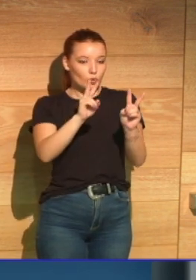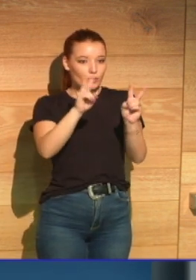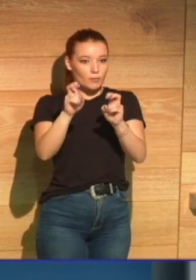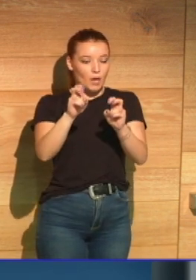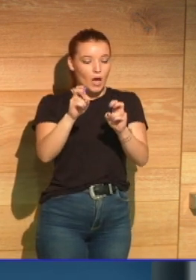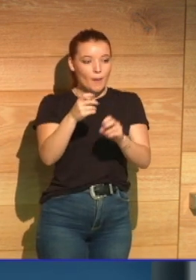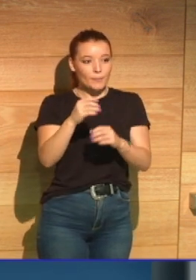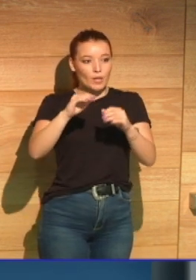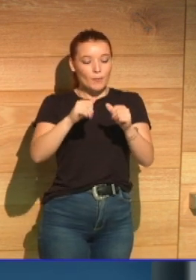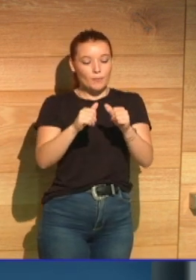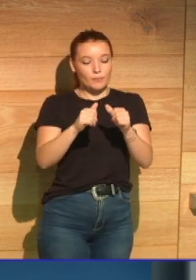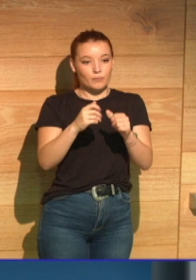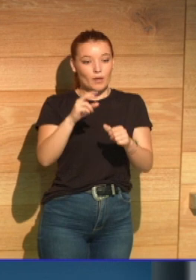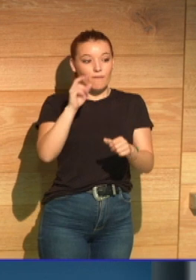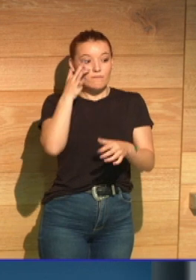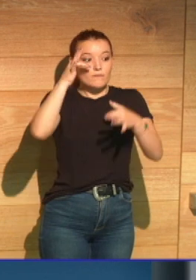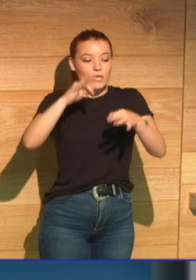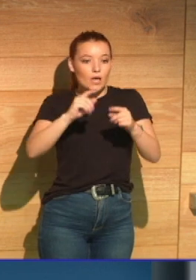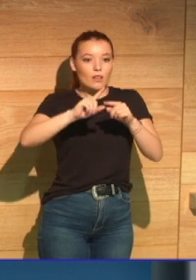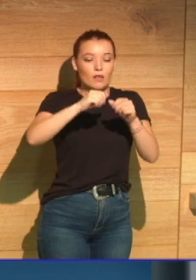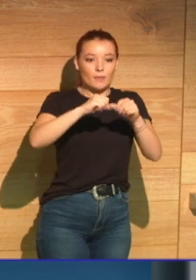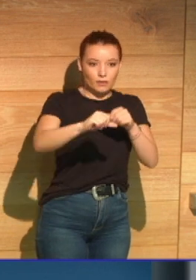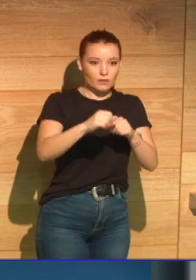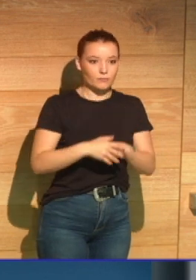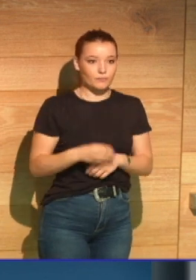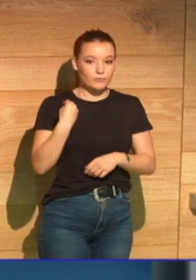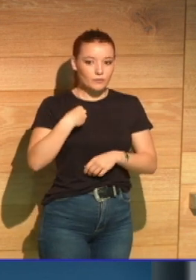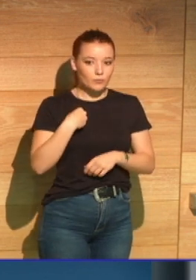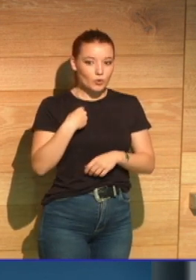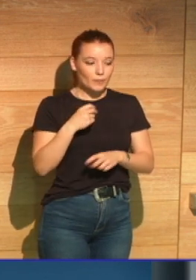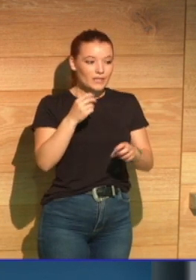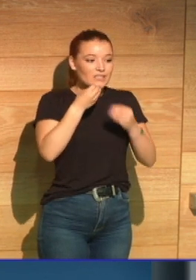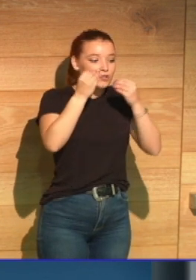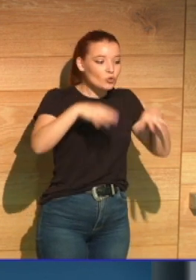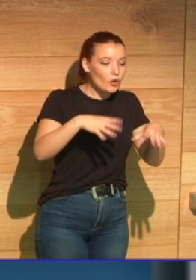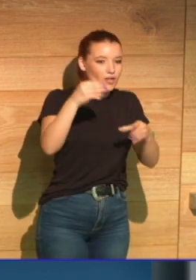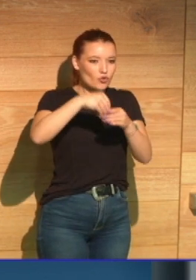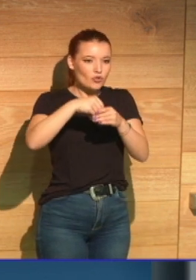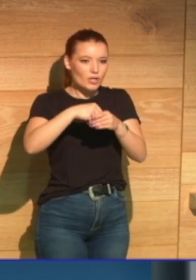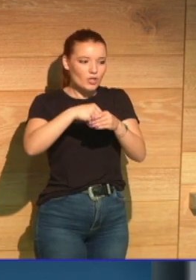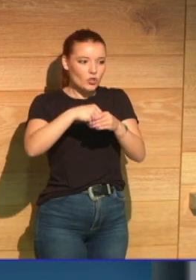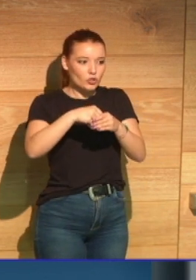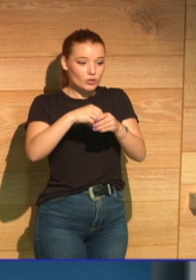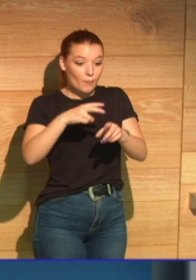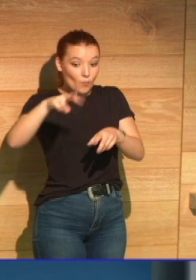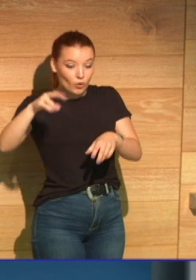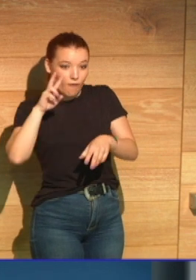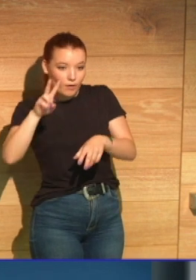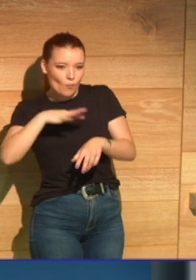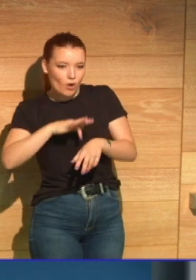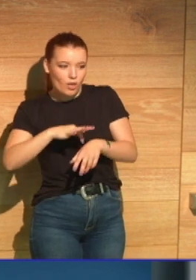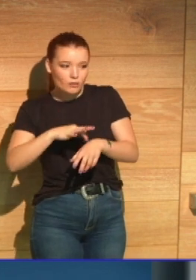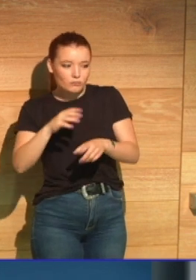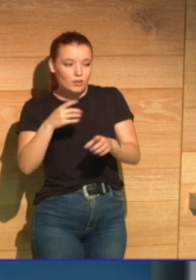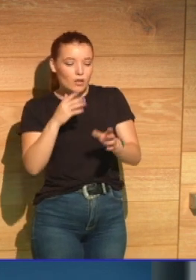posverdad. ¿Cómo se manejan los contenidos y las historias que presentamos en los museos desde el Internet? Y un poco esta idea